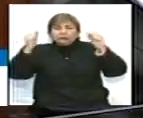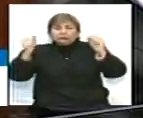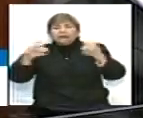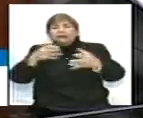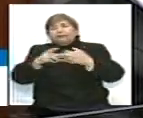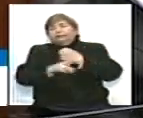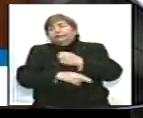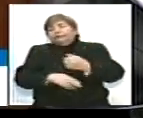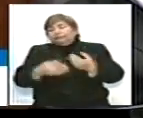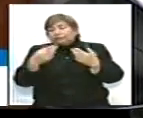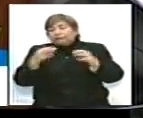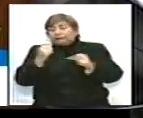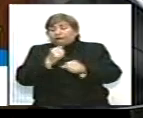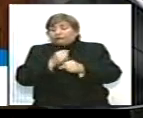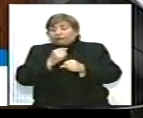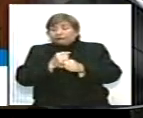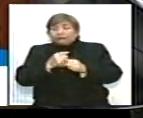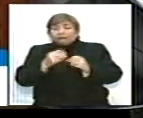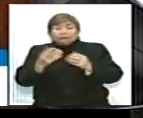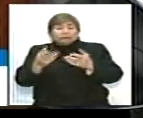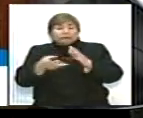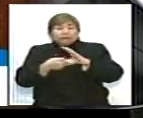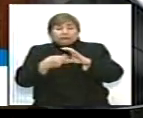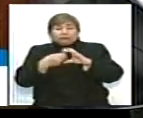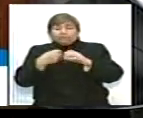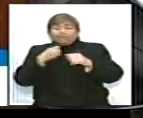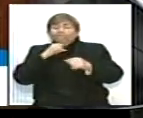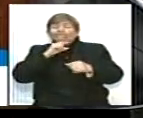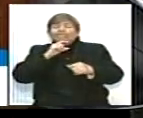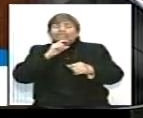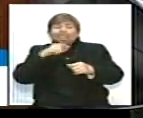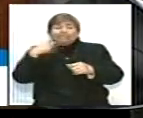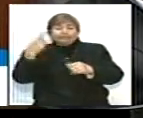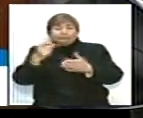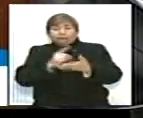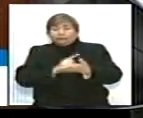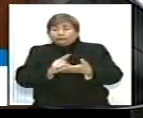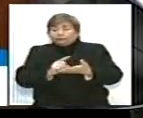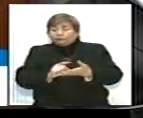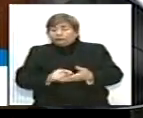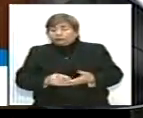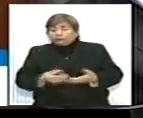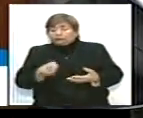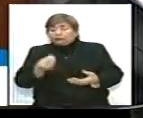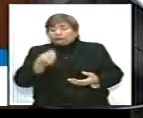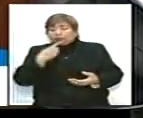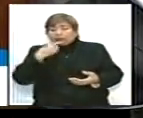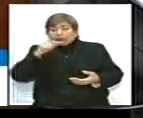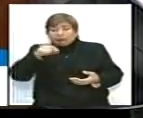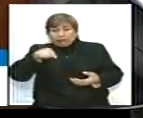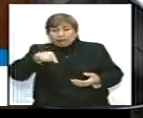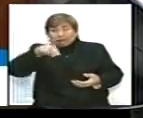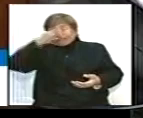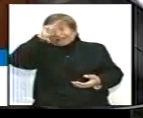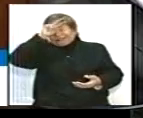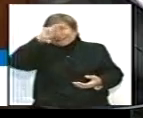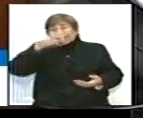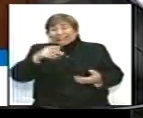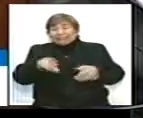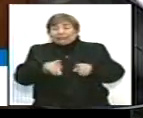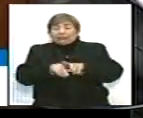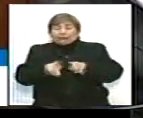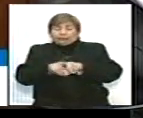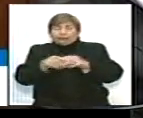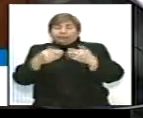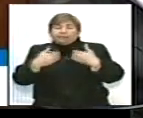la Federación Nacional de Trabajadores Siderúrgicos y Metalúrgicos, en las próximas semanas. Porque el Perú también